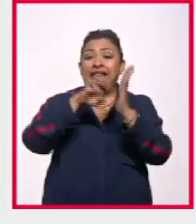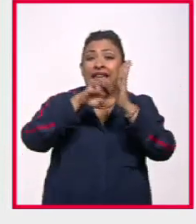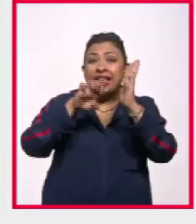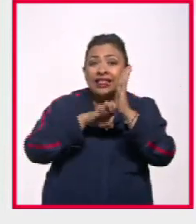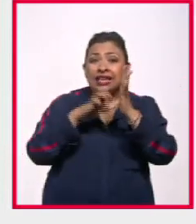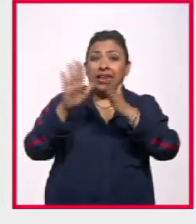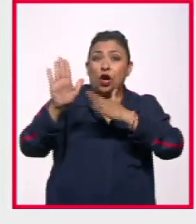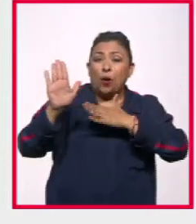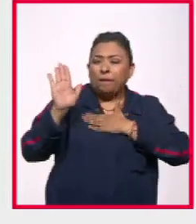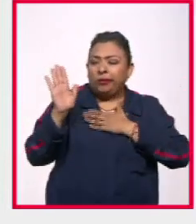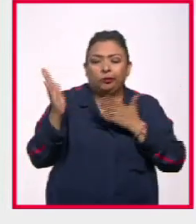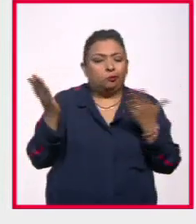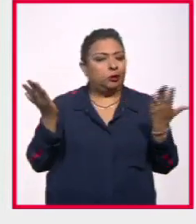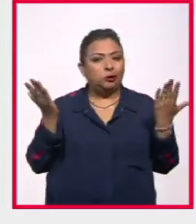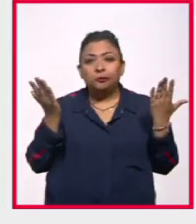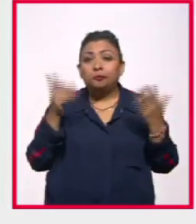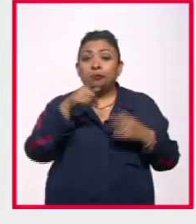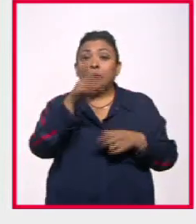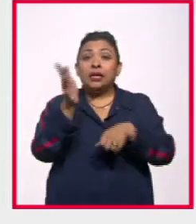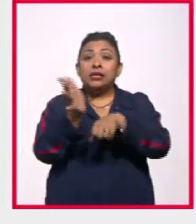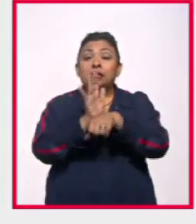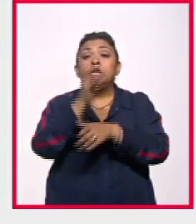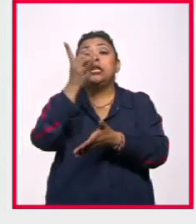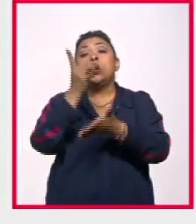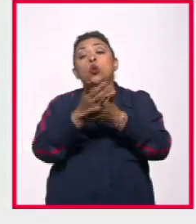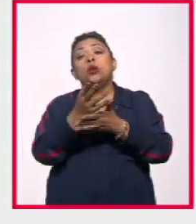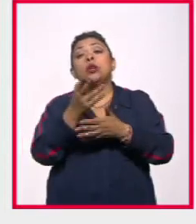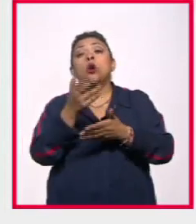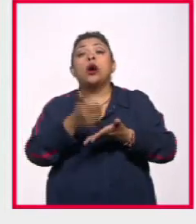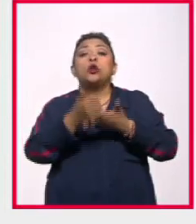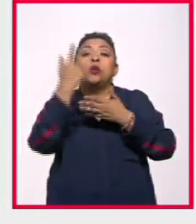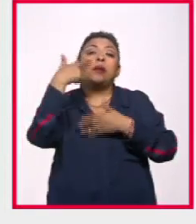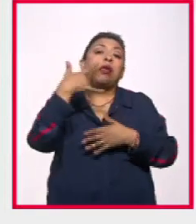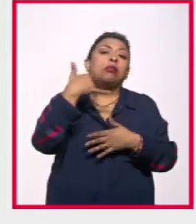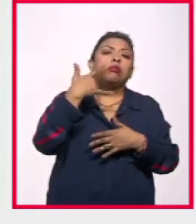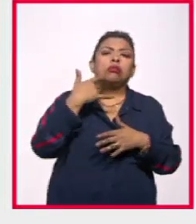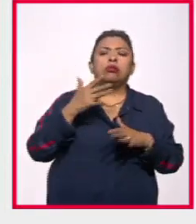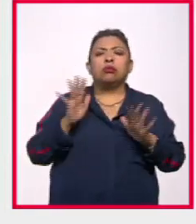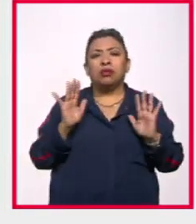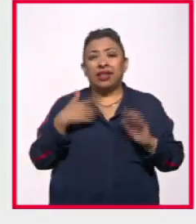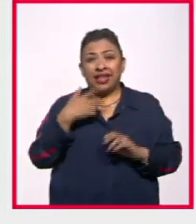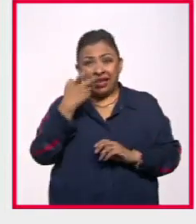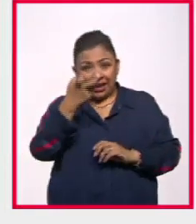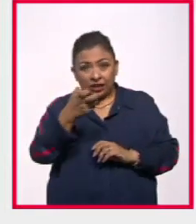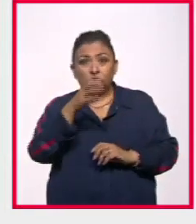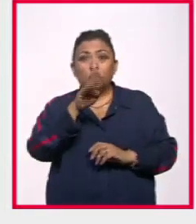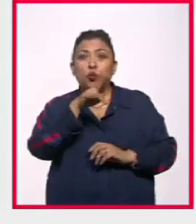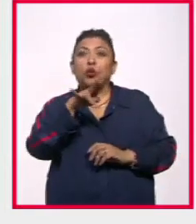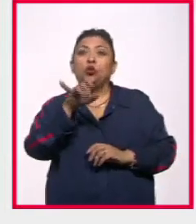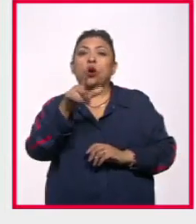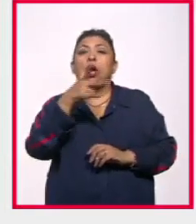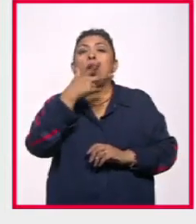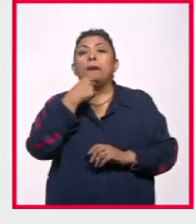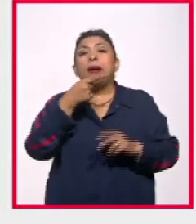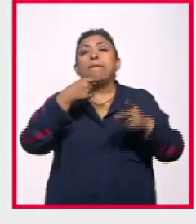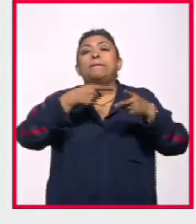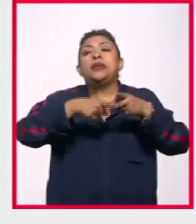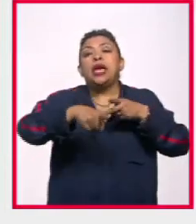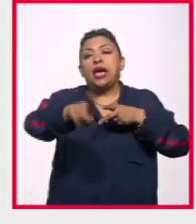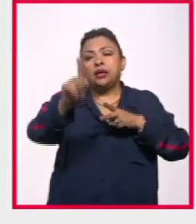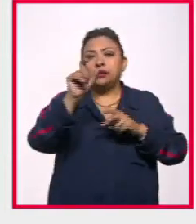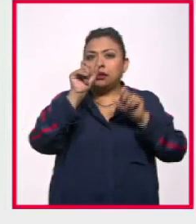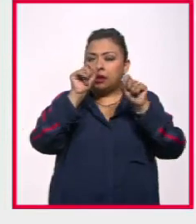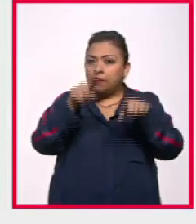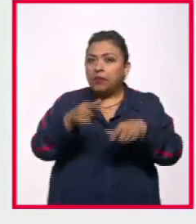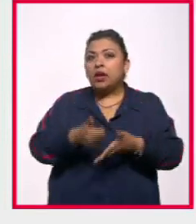compromiso, el hecho de que el cine no solamente sirve como entretenimiento, y eso fue Buñuel, uno de los pioneros, sino que el cine